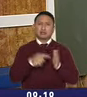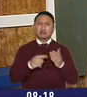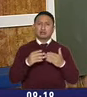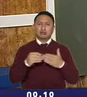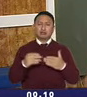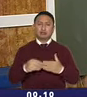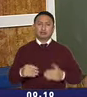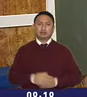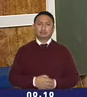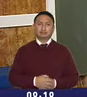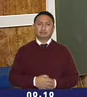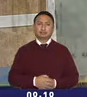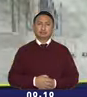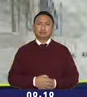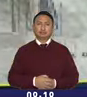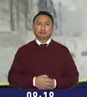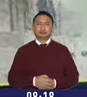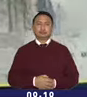$15,000. Vamos a ver.